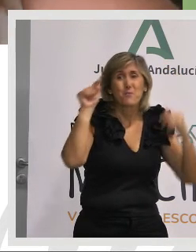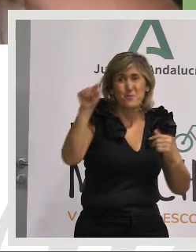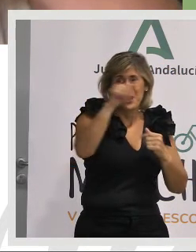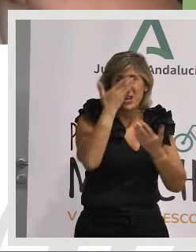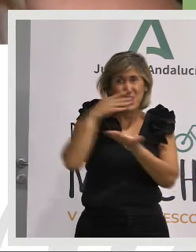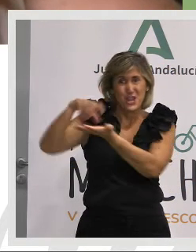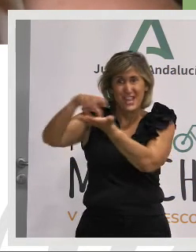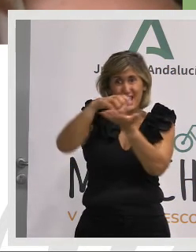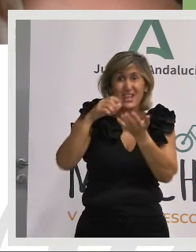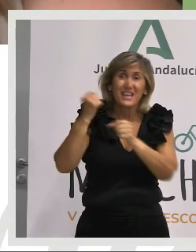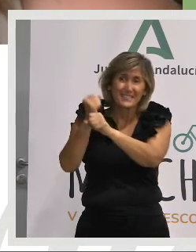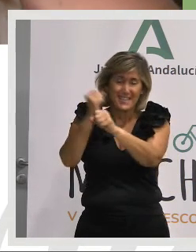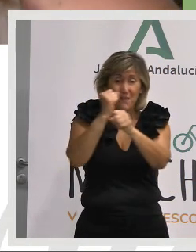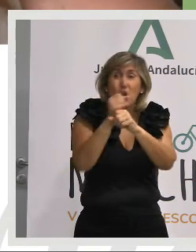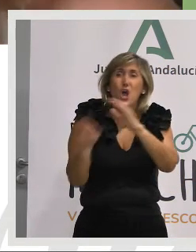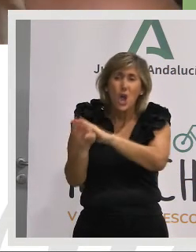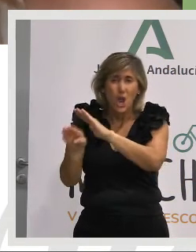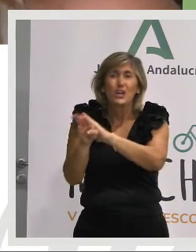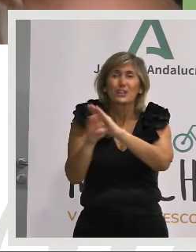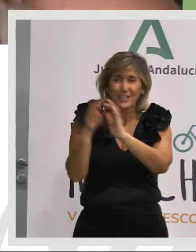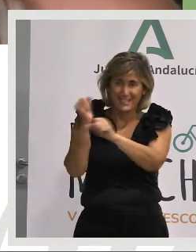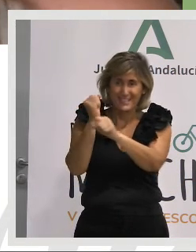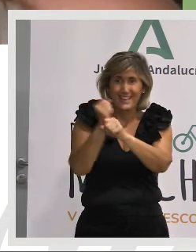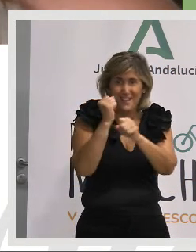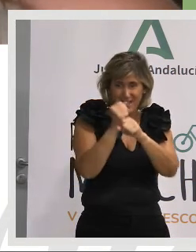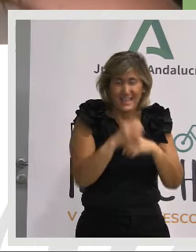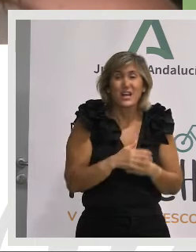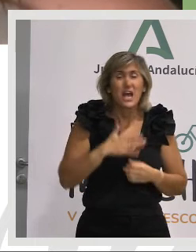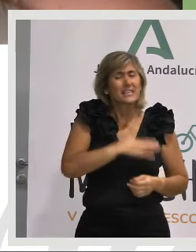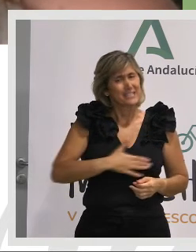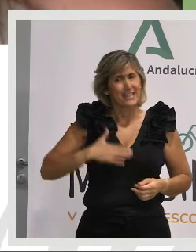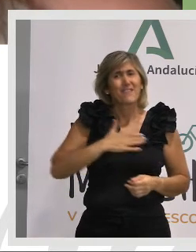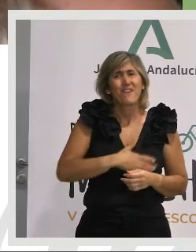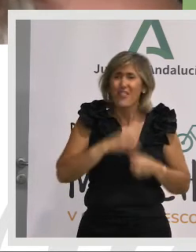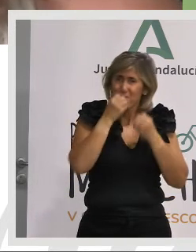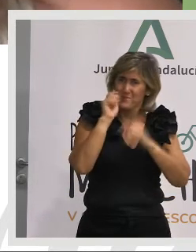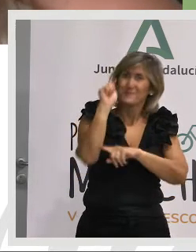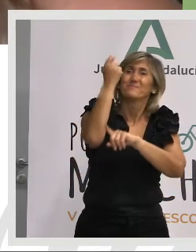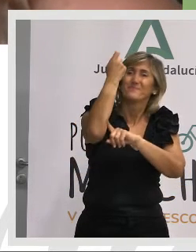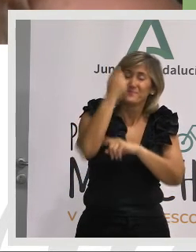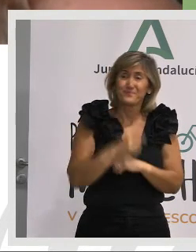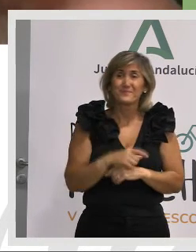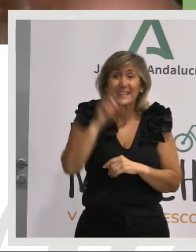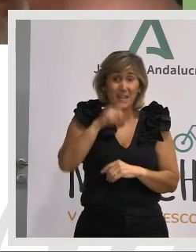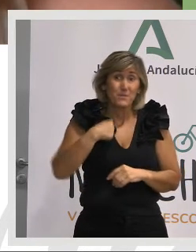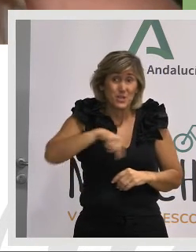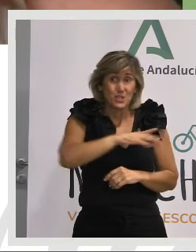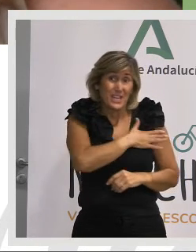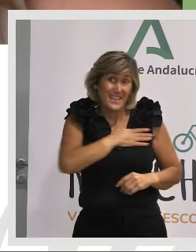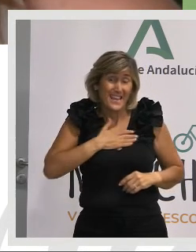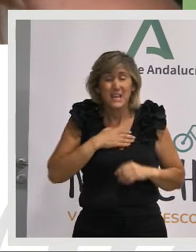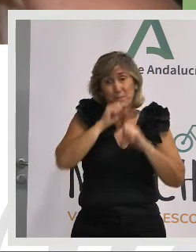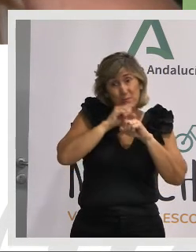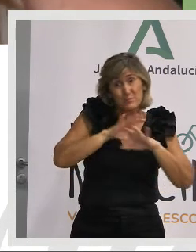trabajo y a seguir adelante con ellos, que es muy importante y satisfactorio. Asimismo, queremos transmitir